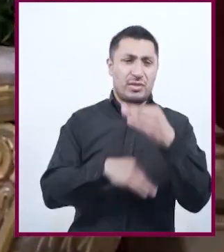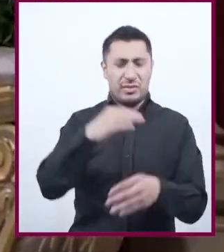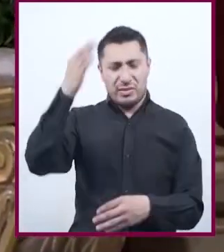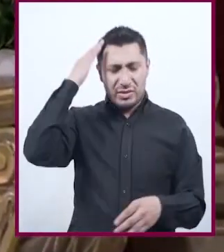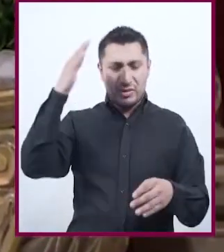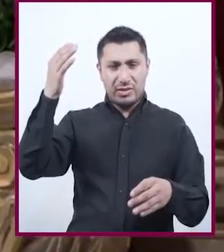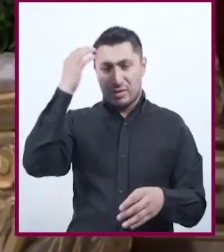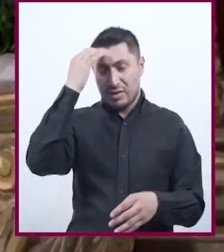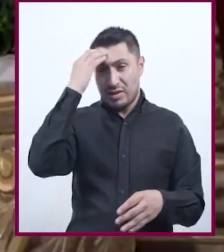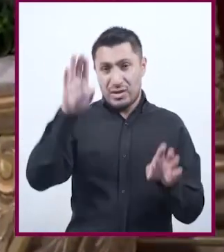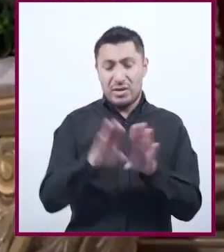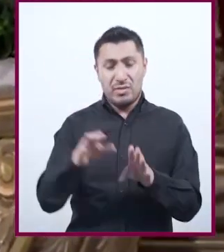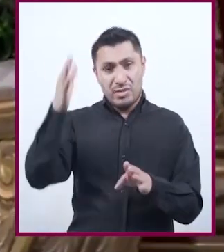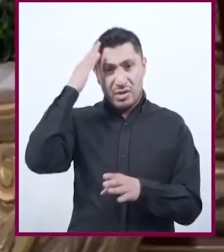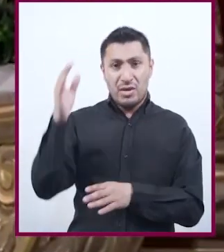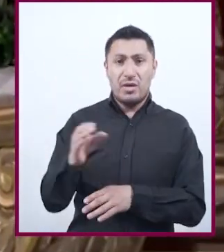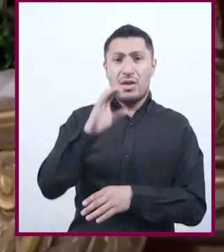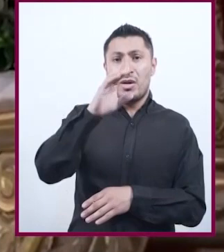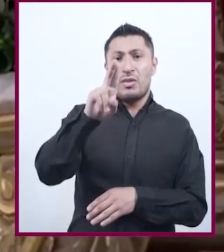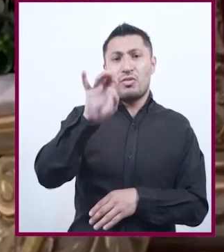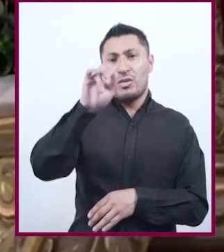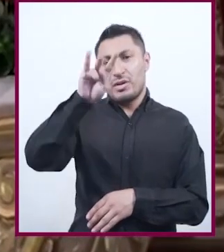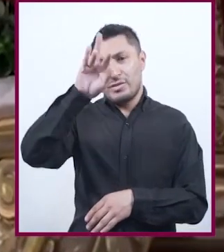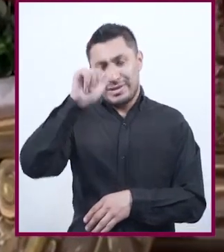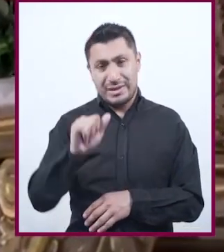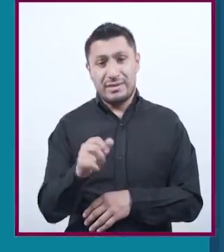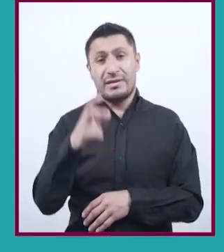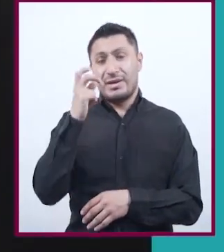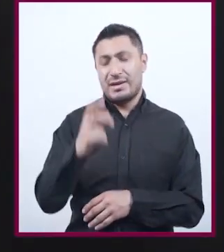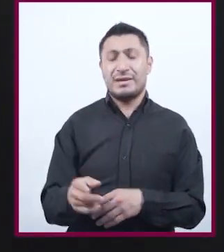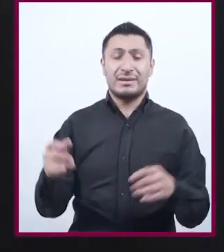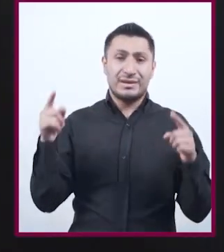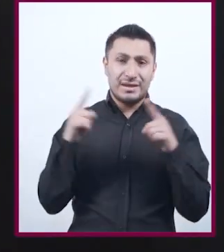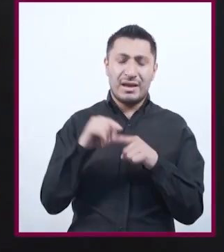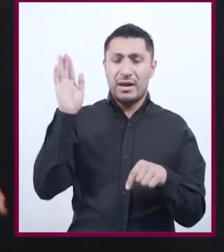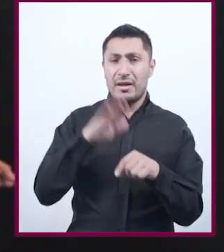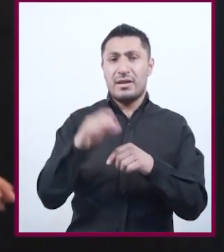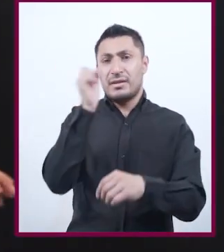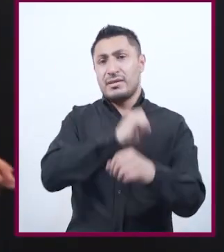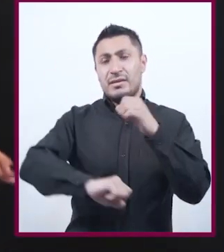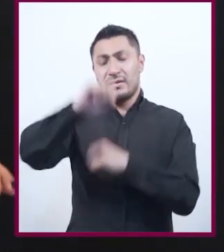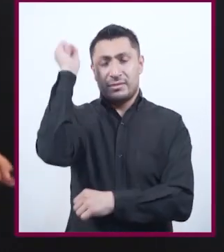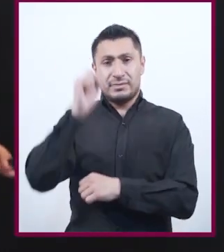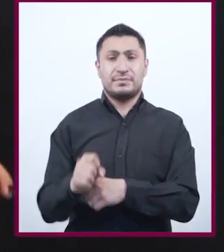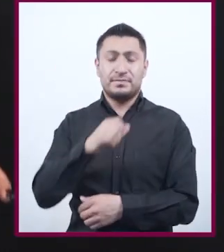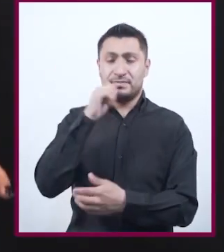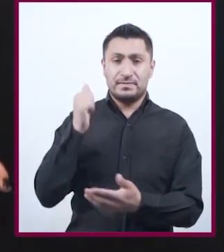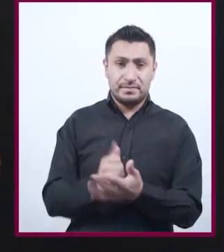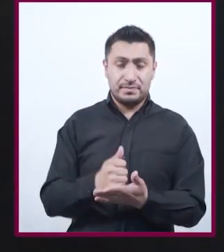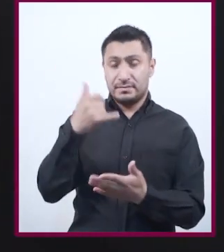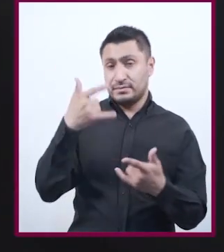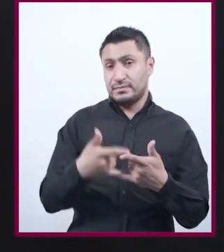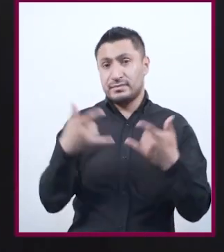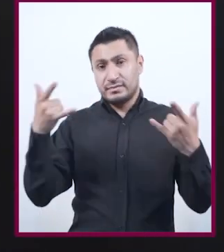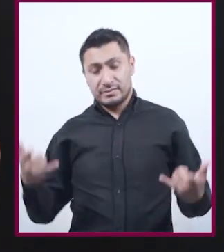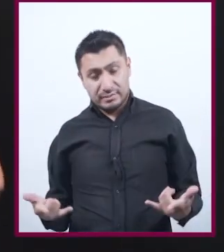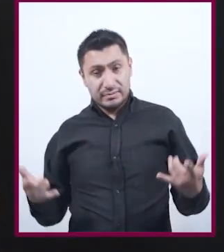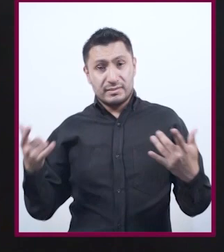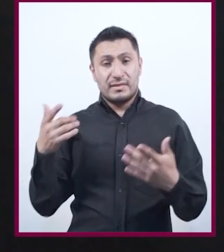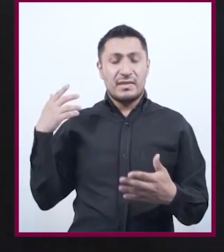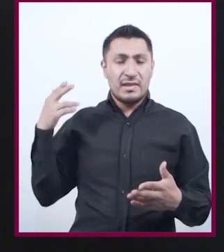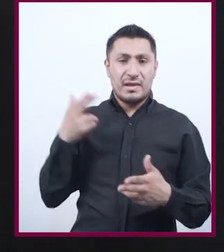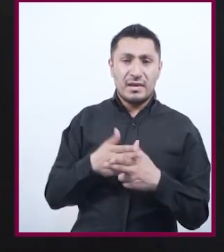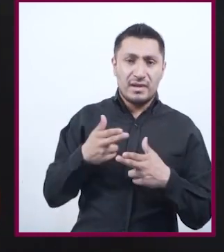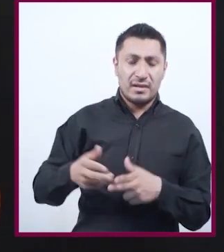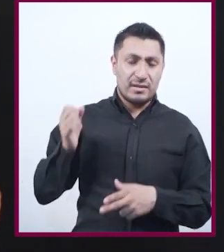Señor de la Cuevita, o simplemente la Cuevita. Es uno de los templos más famosos del oriente de la ciudad y su historia se